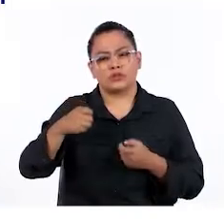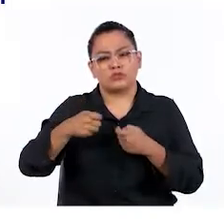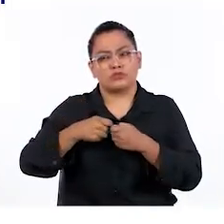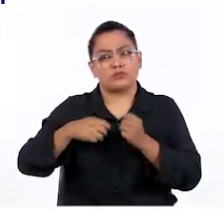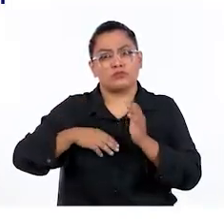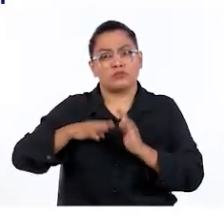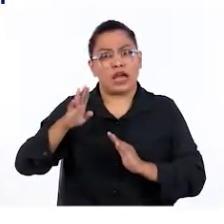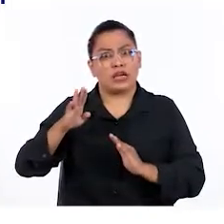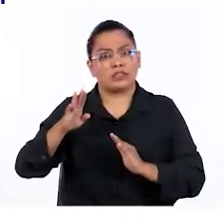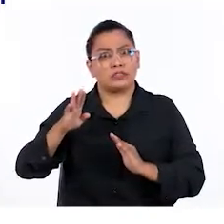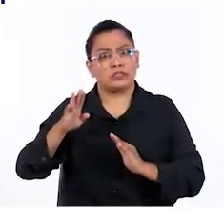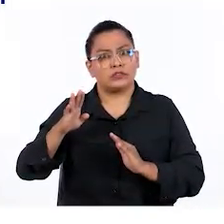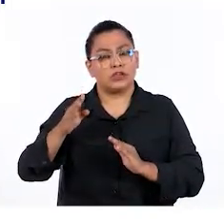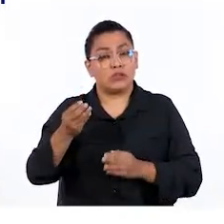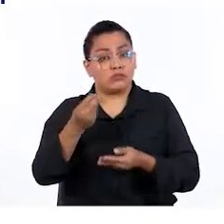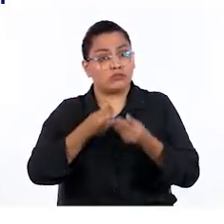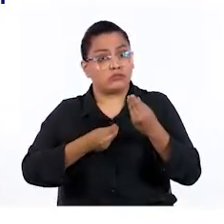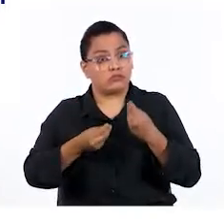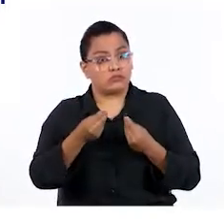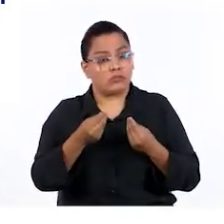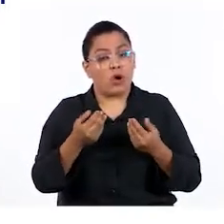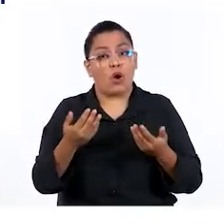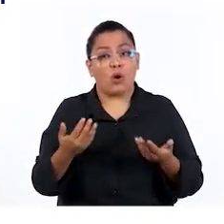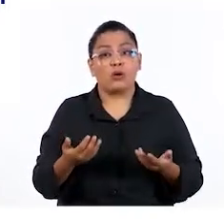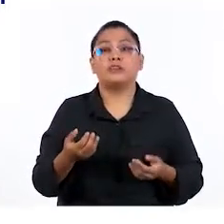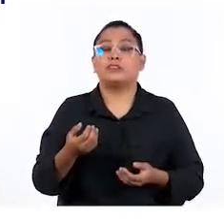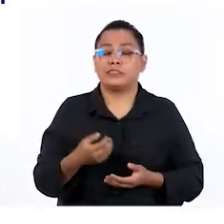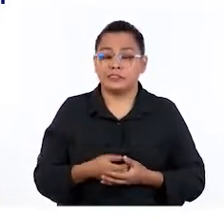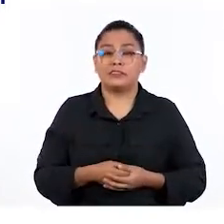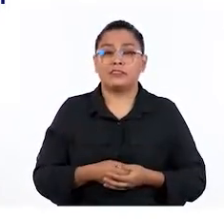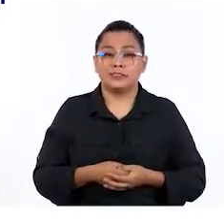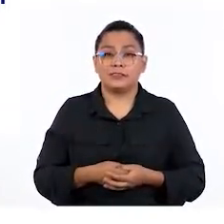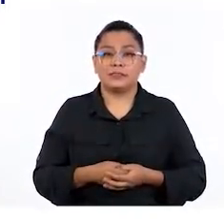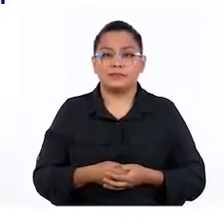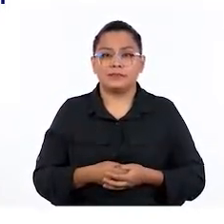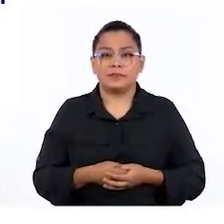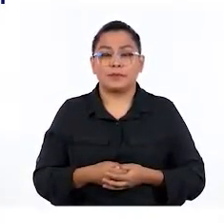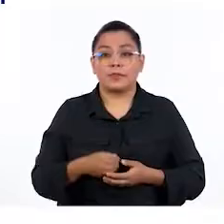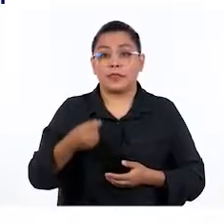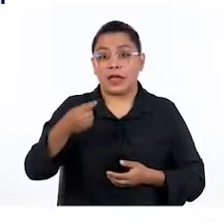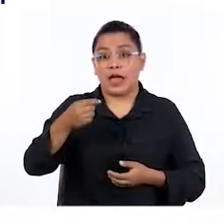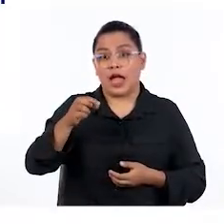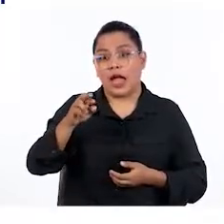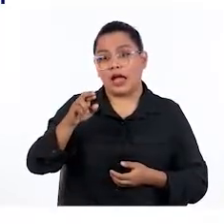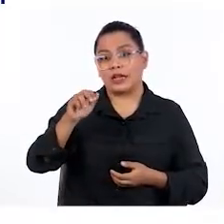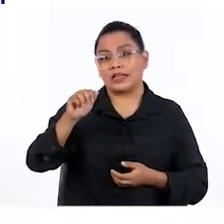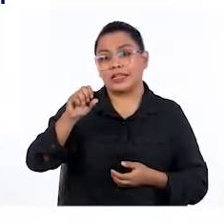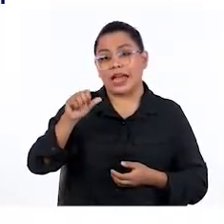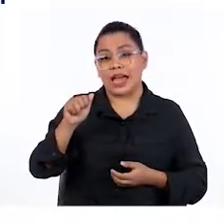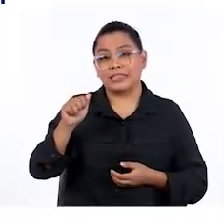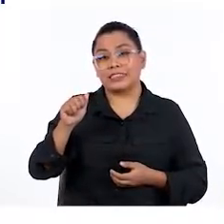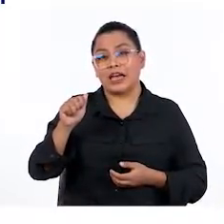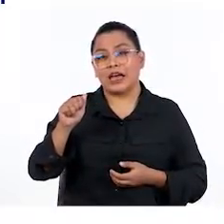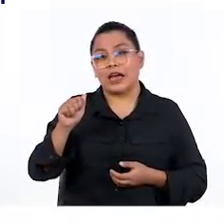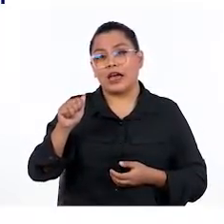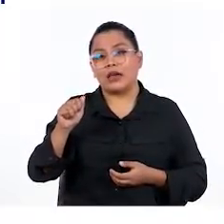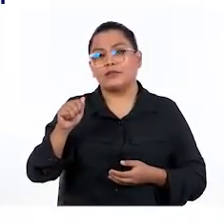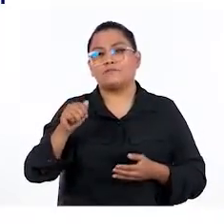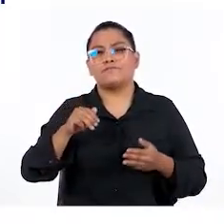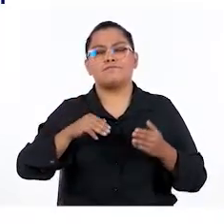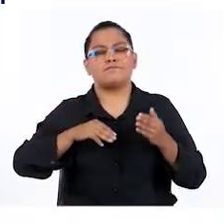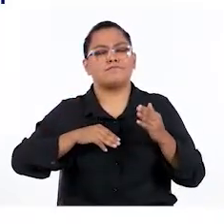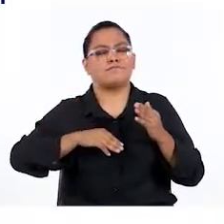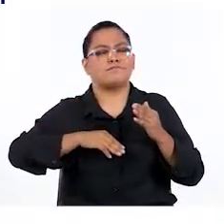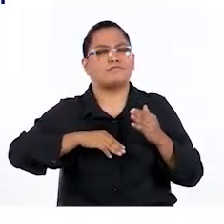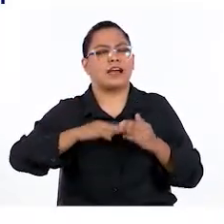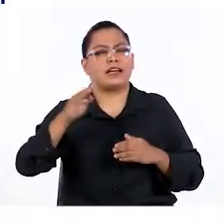en lo que consumimos? Pues resulta que sí. Las grasas normalmente decimos que contienen mayor